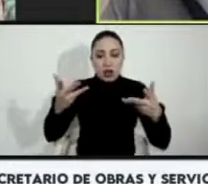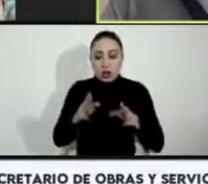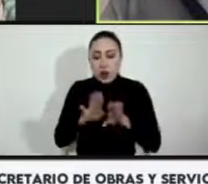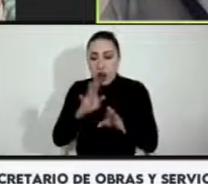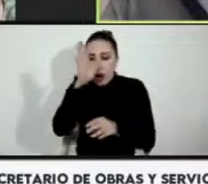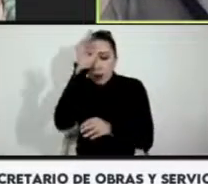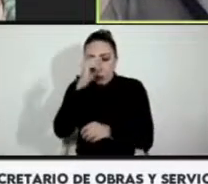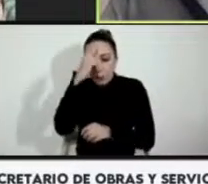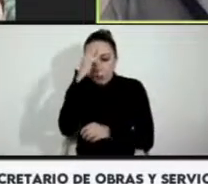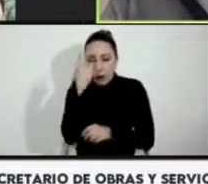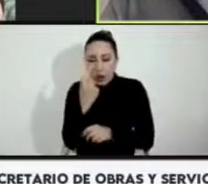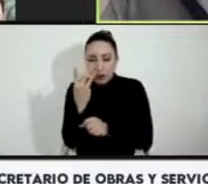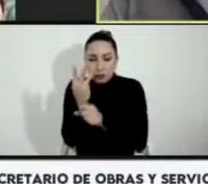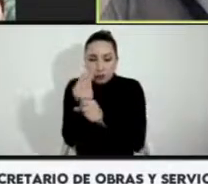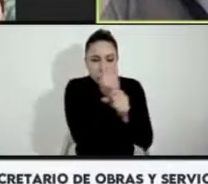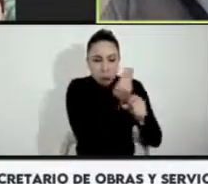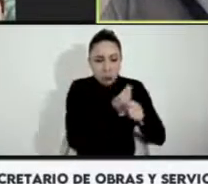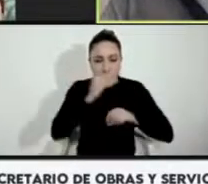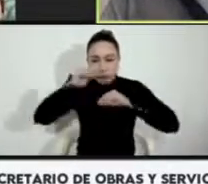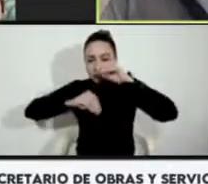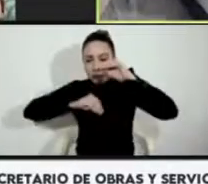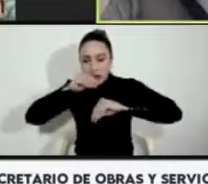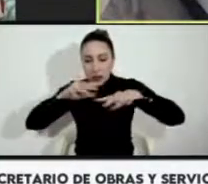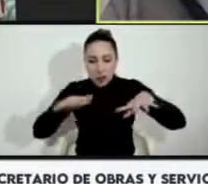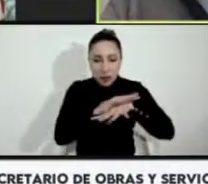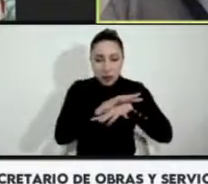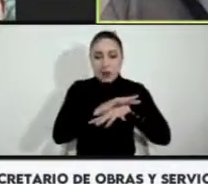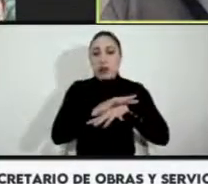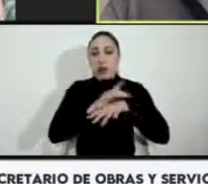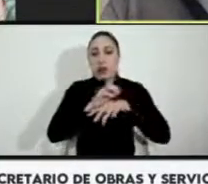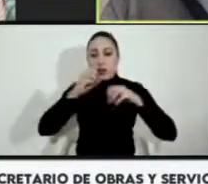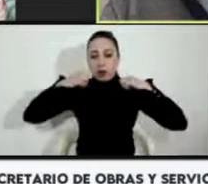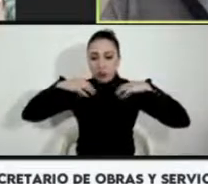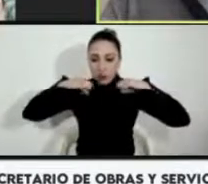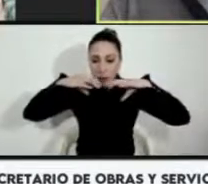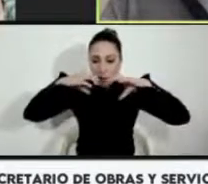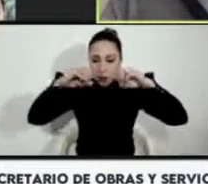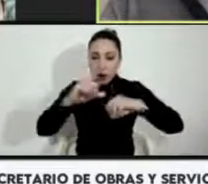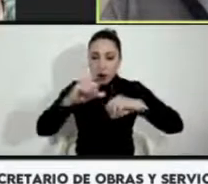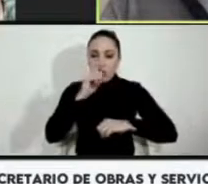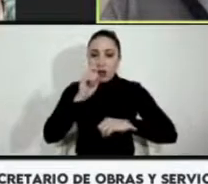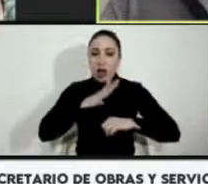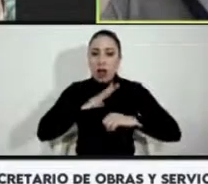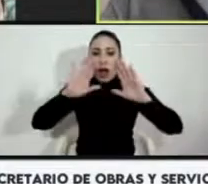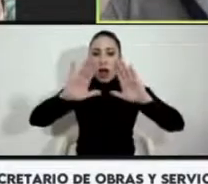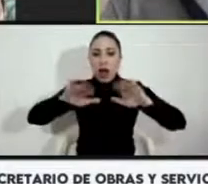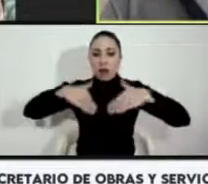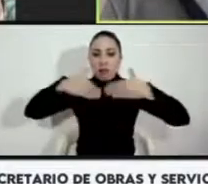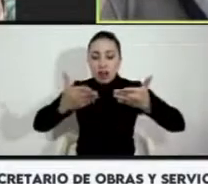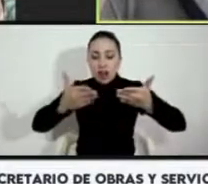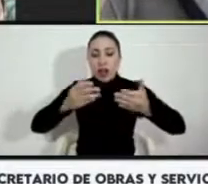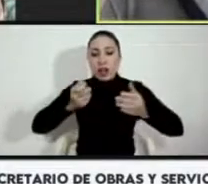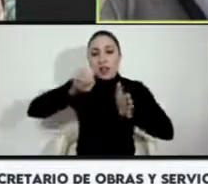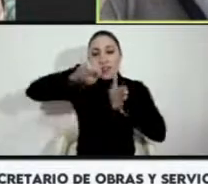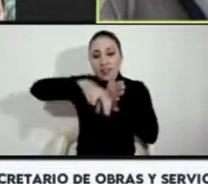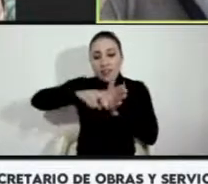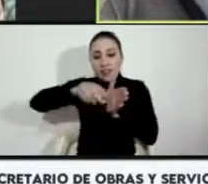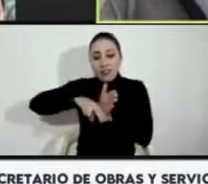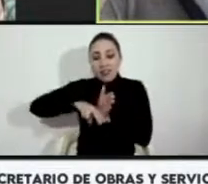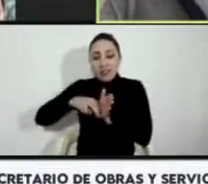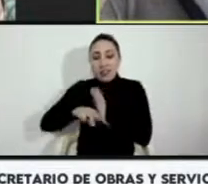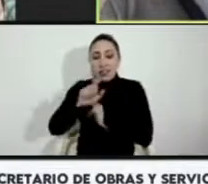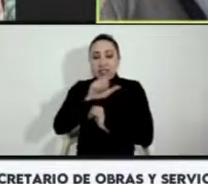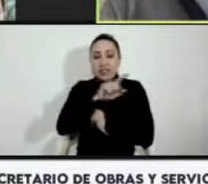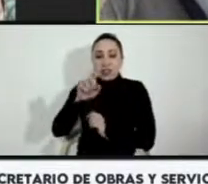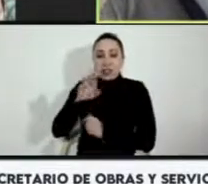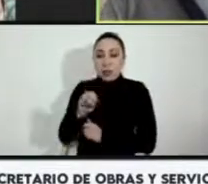fin de instalar, cambiar o dar mantenimiento a las luminarias que se encuentran afuera de las 195 estaciones